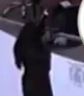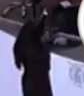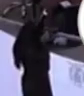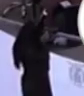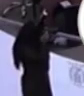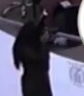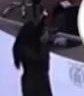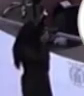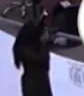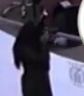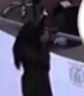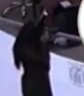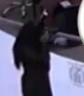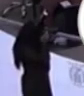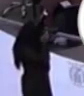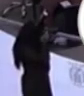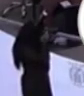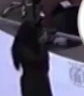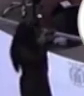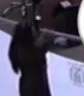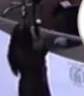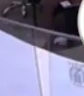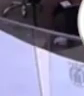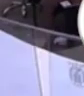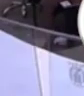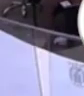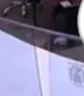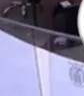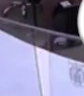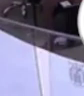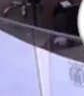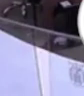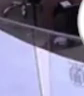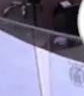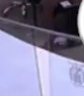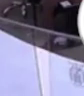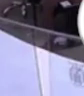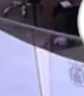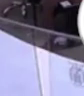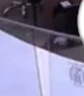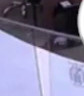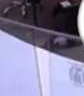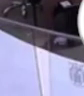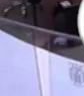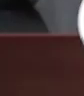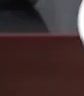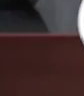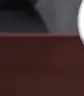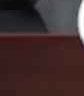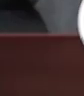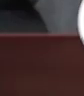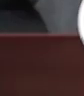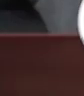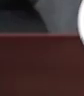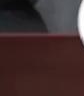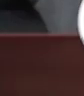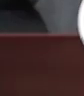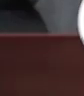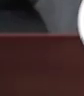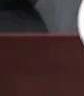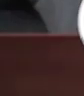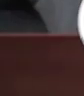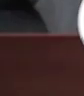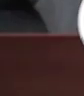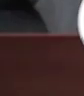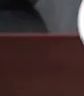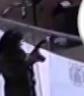general y en lo particular las asignaciones destinadas a los poderes ejecutivo, legislativo y judicial, así como para los organismos